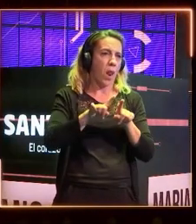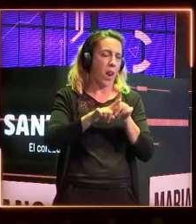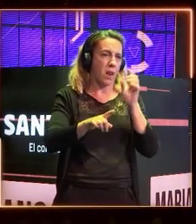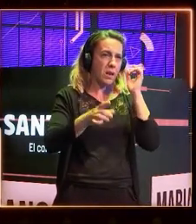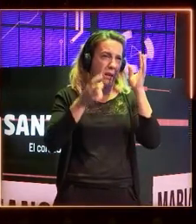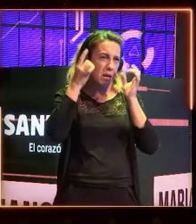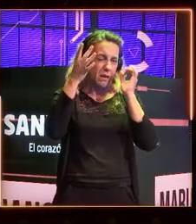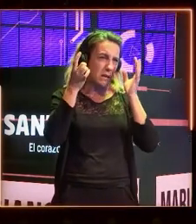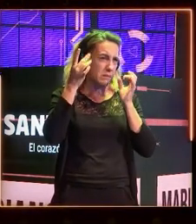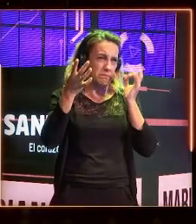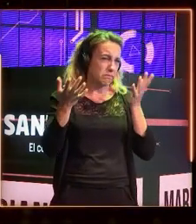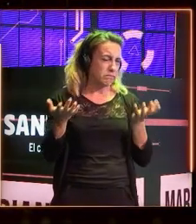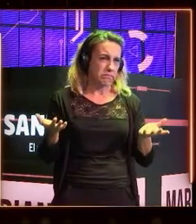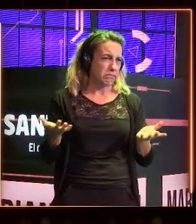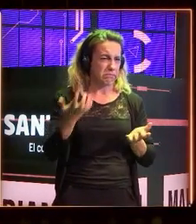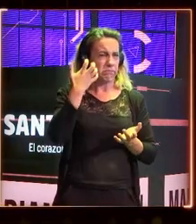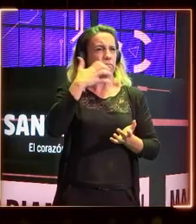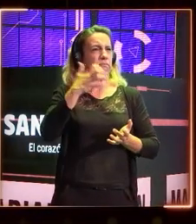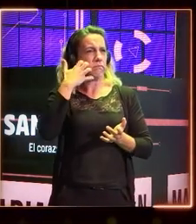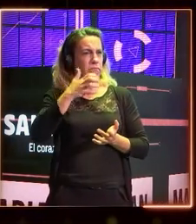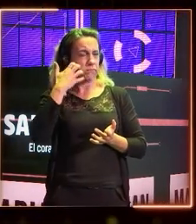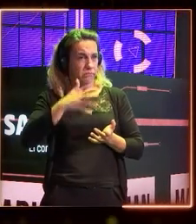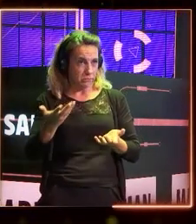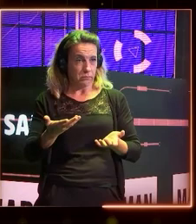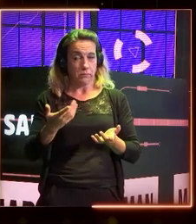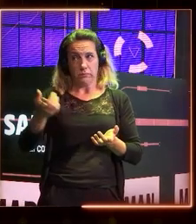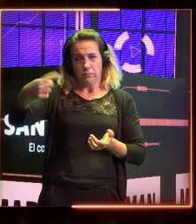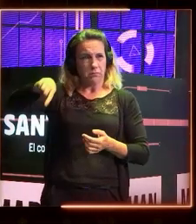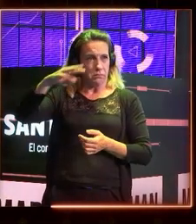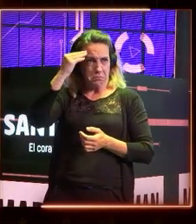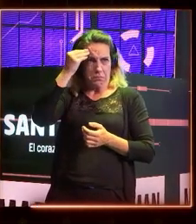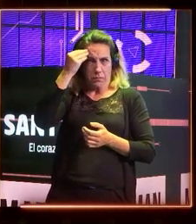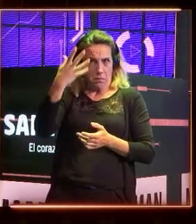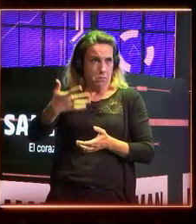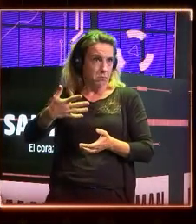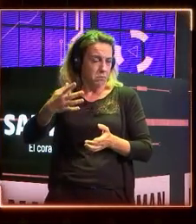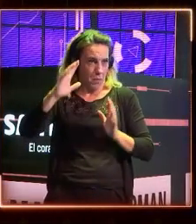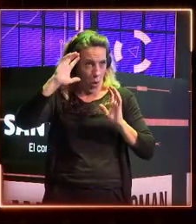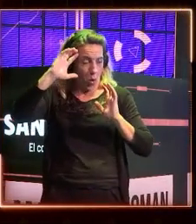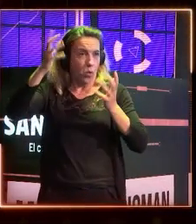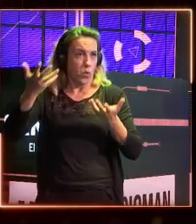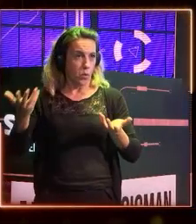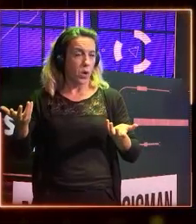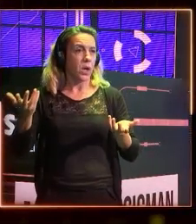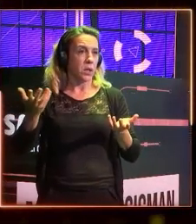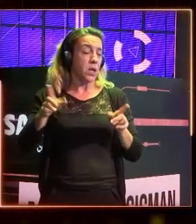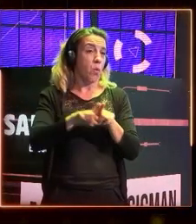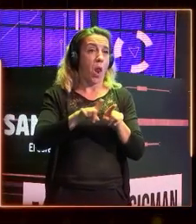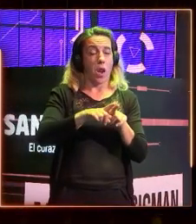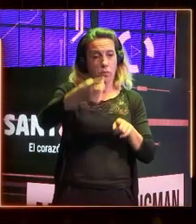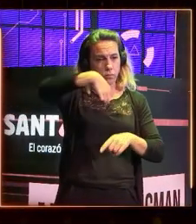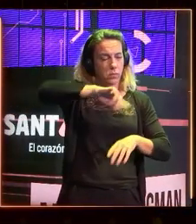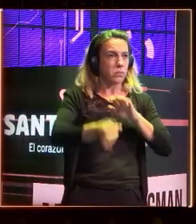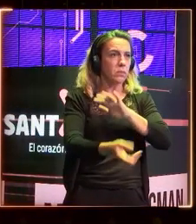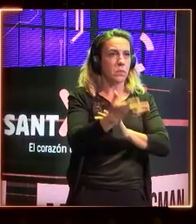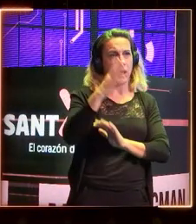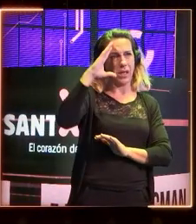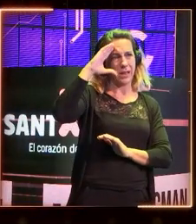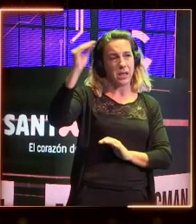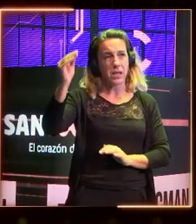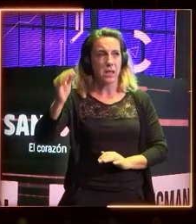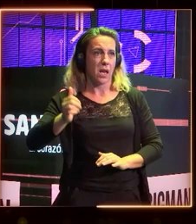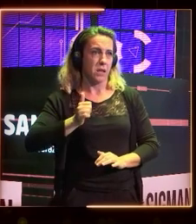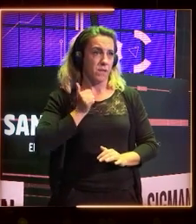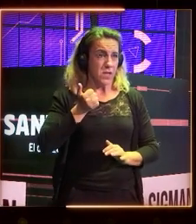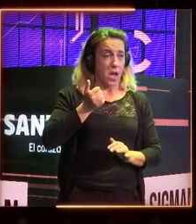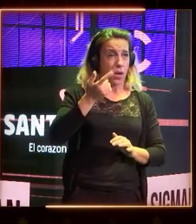wen no podía creer lo que había pasado como le sigue pasando y la gente que produce inteligencias artificiales que descubrimos que creamos de manera bastante simple cosas que